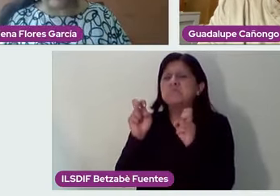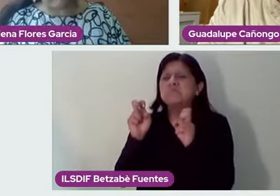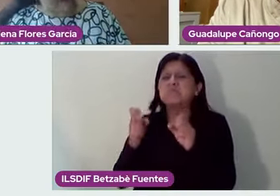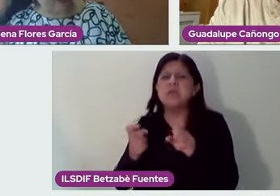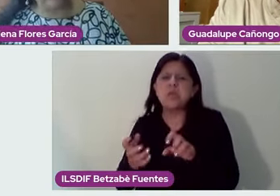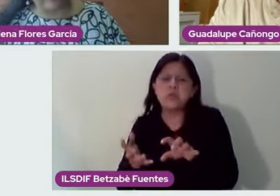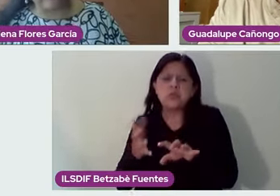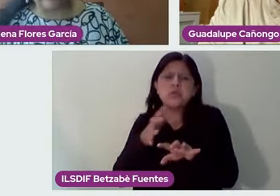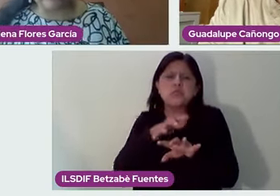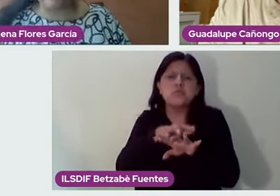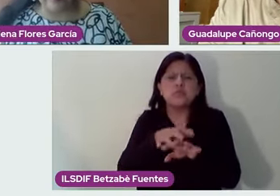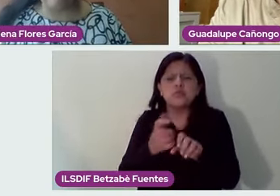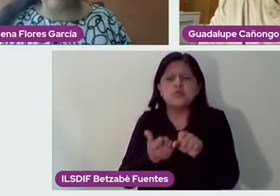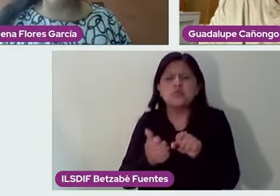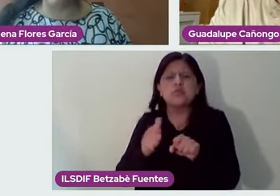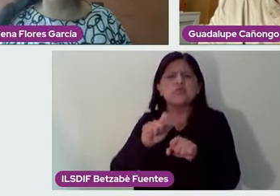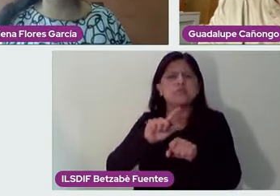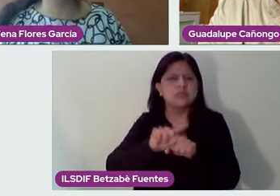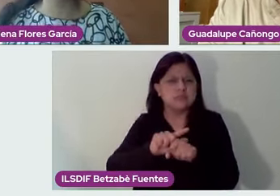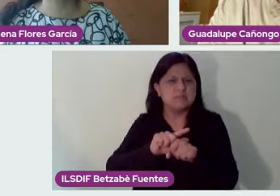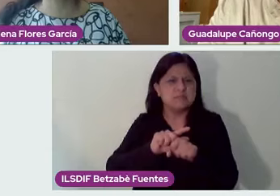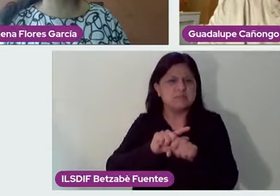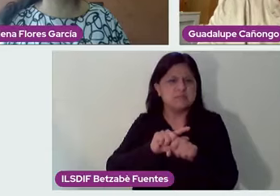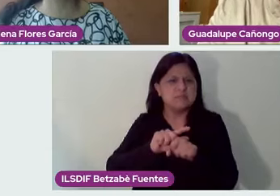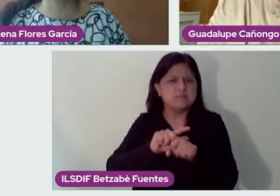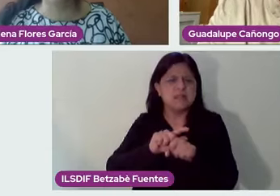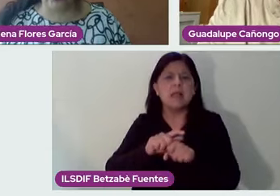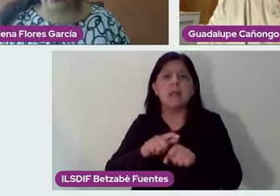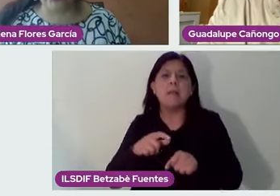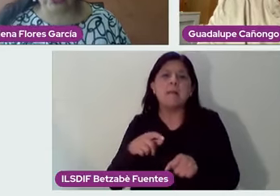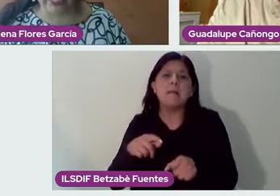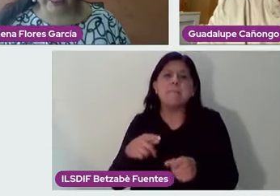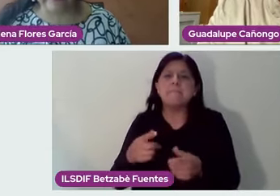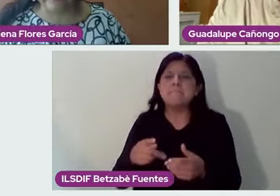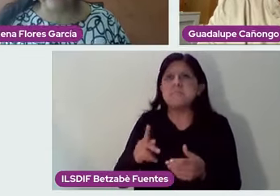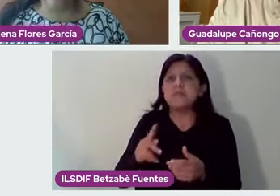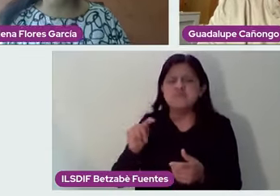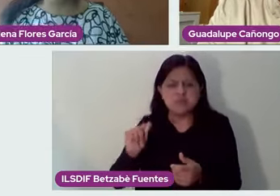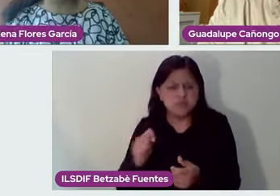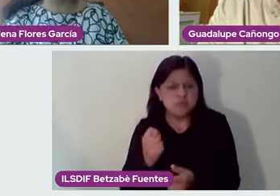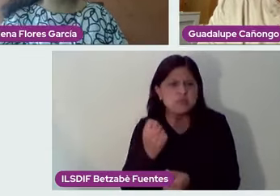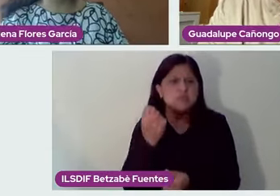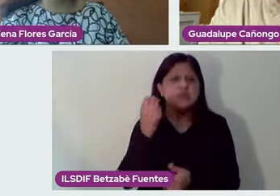que en el plano digital se hable y se nombre sobre la inclusión social.